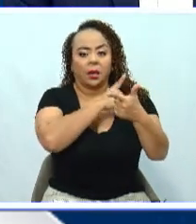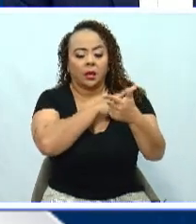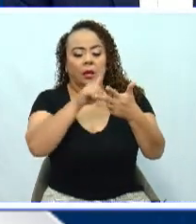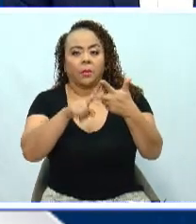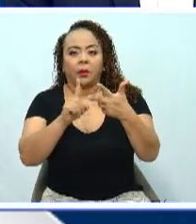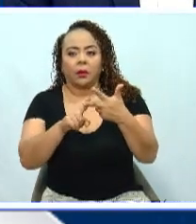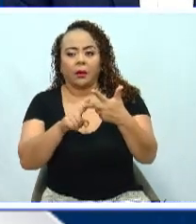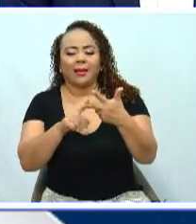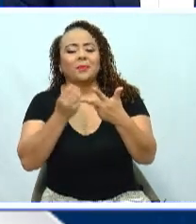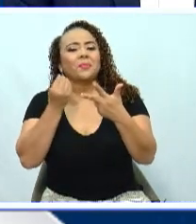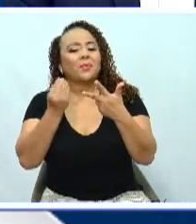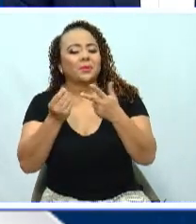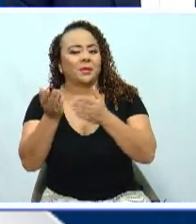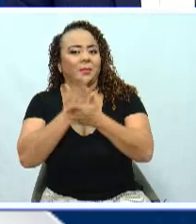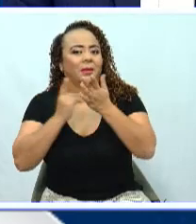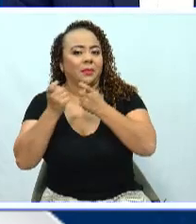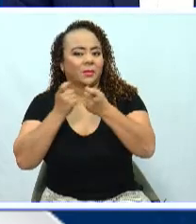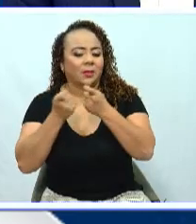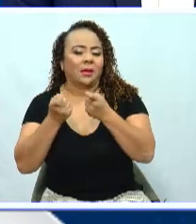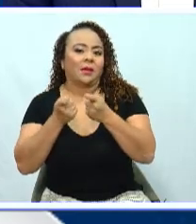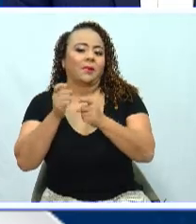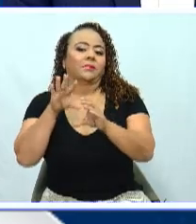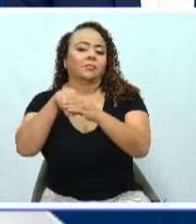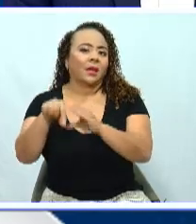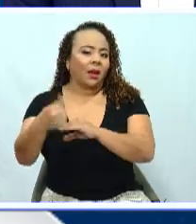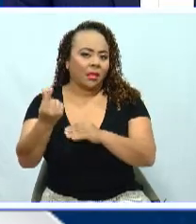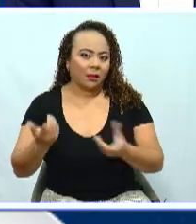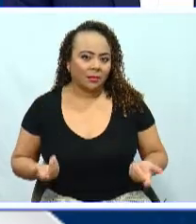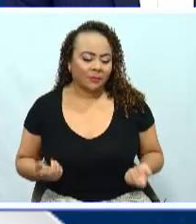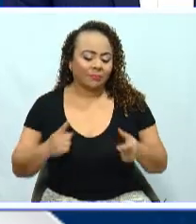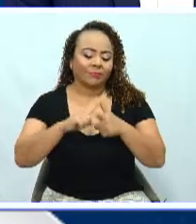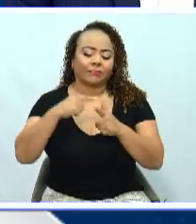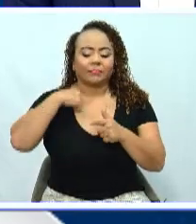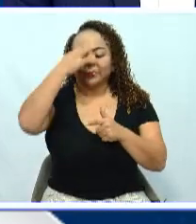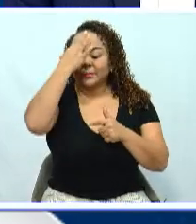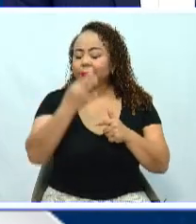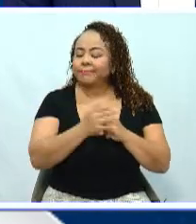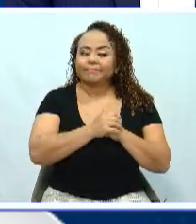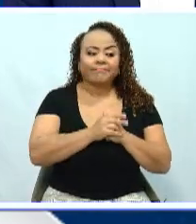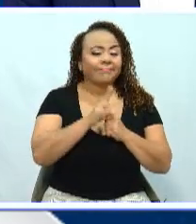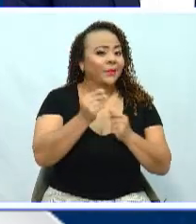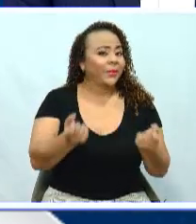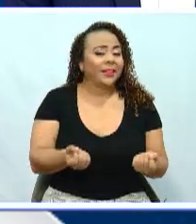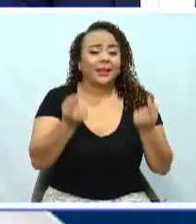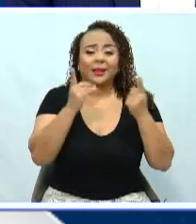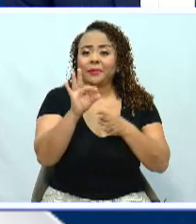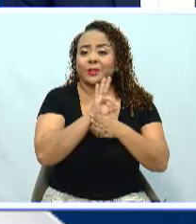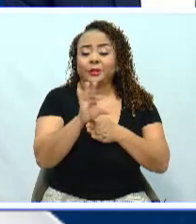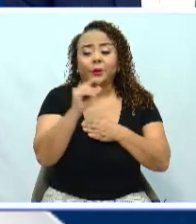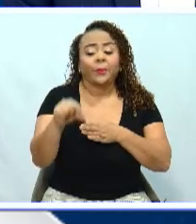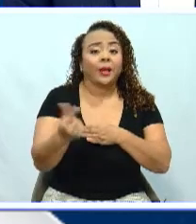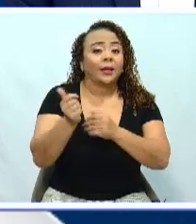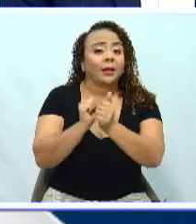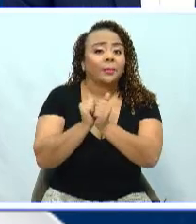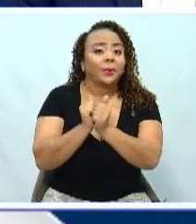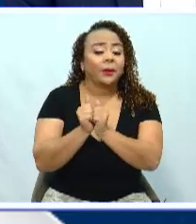y mucho de lo administrativo pasa por el gerente deportivo Entonces yo creo que o no se entendió las funciones o era un gerente deportivo